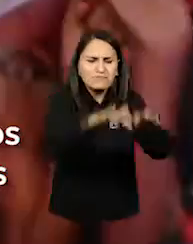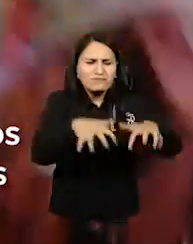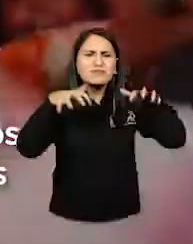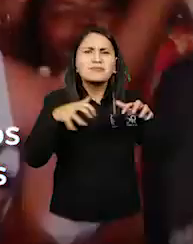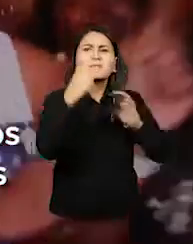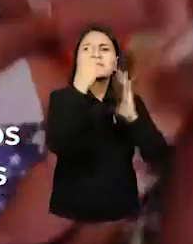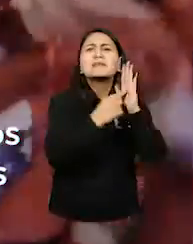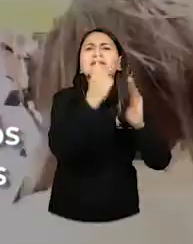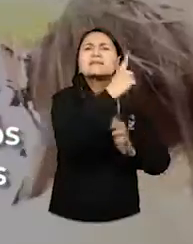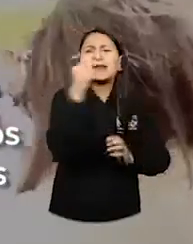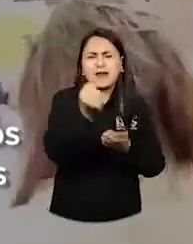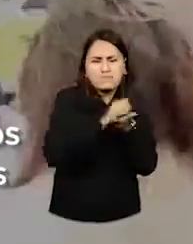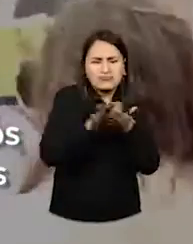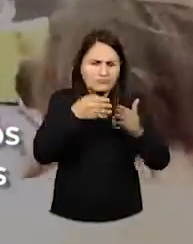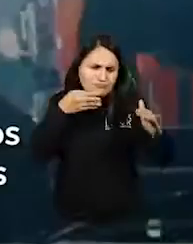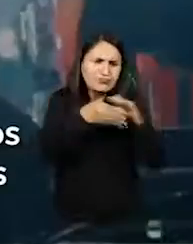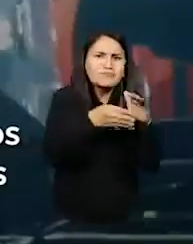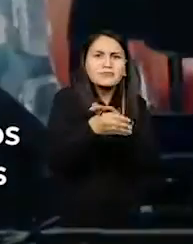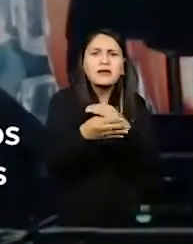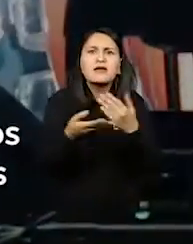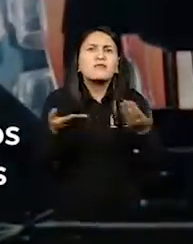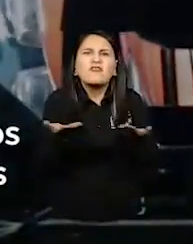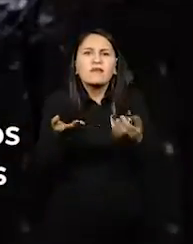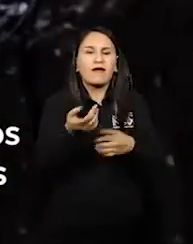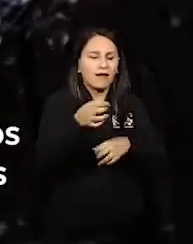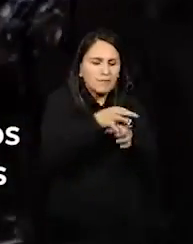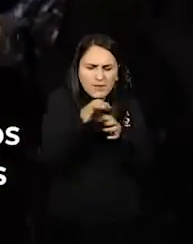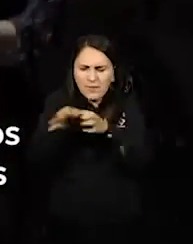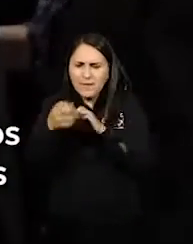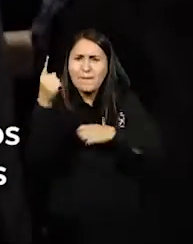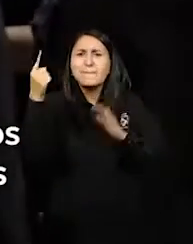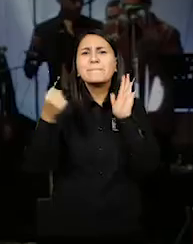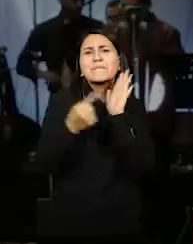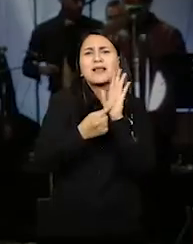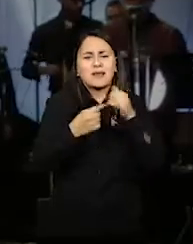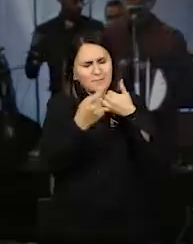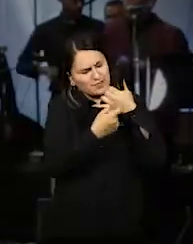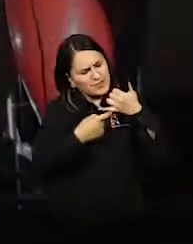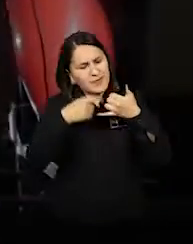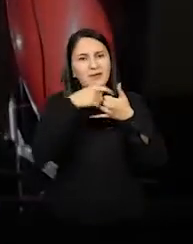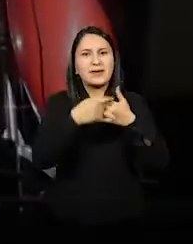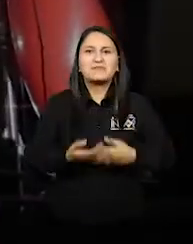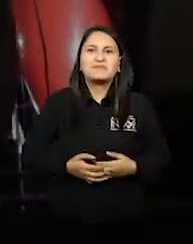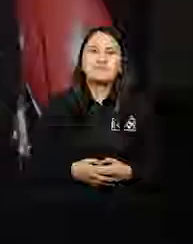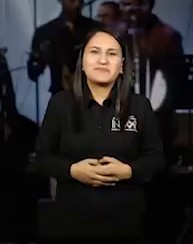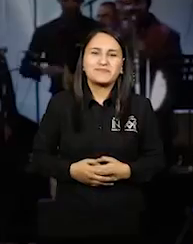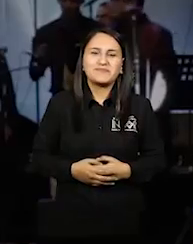Asiste a los más de 1.100 conciertos gratuitos programados en 1.000 municipios del país.